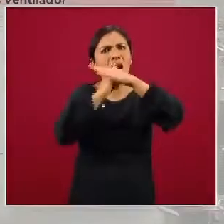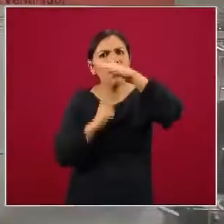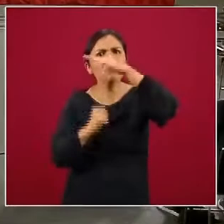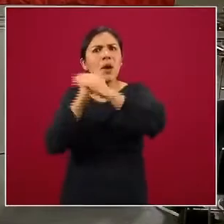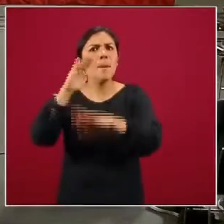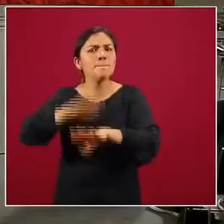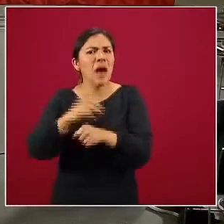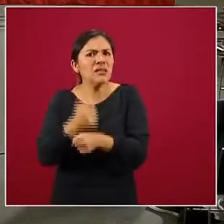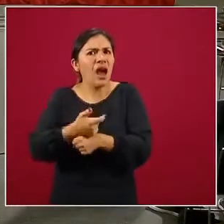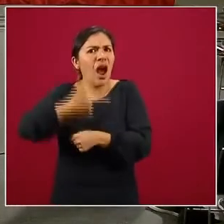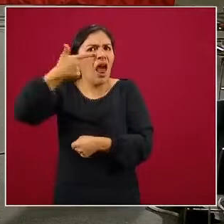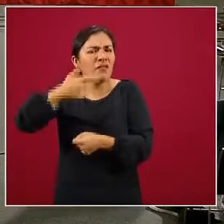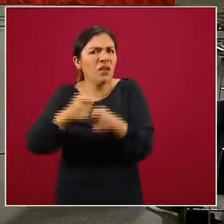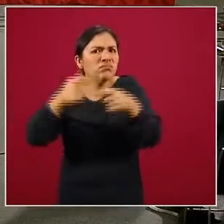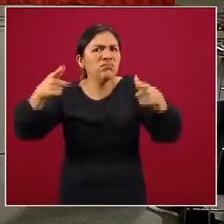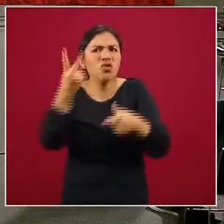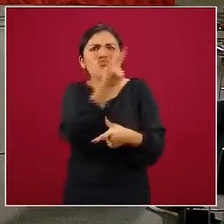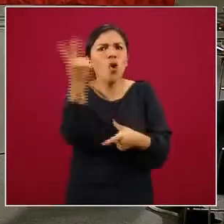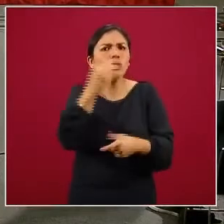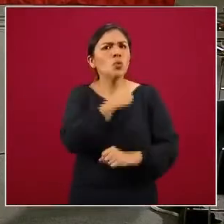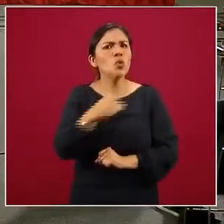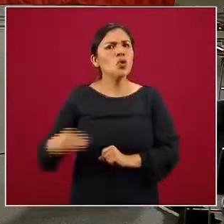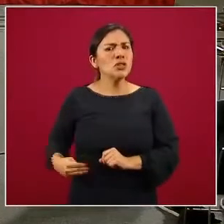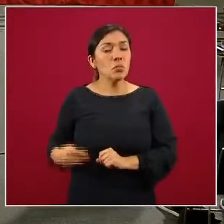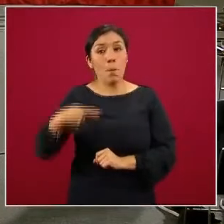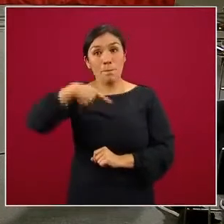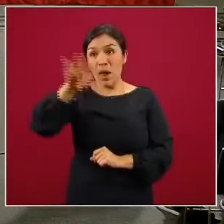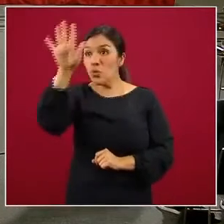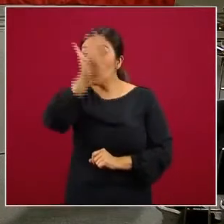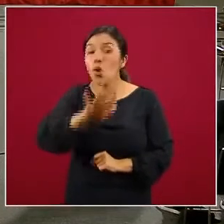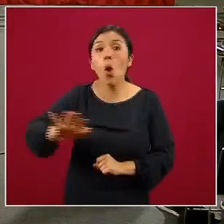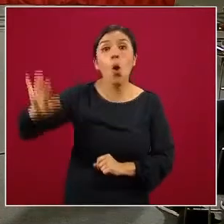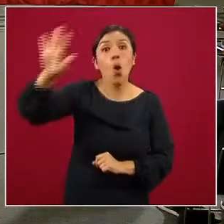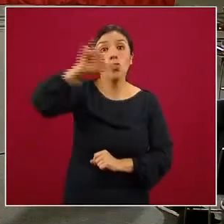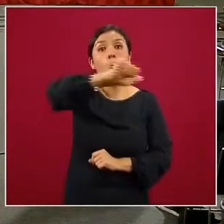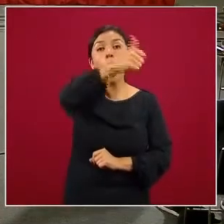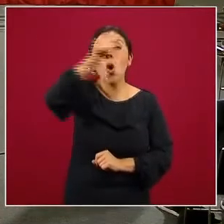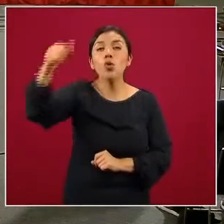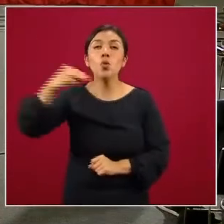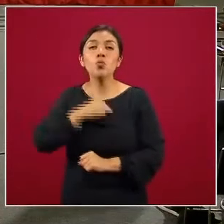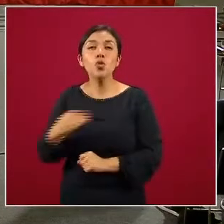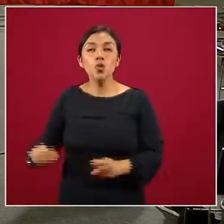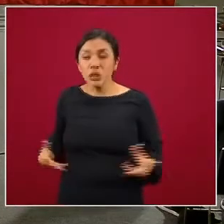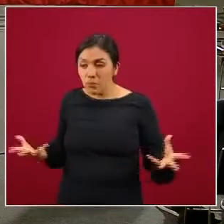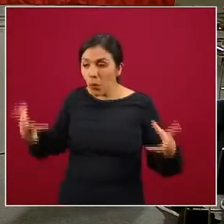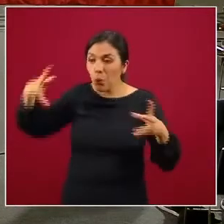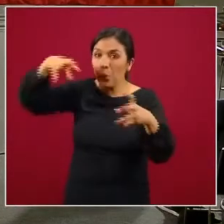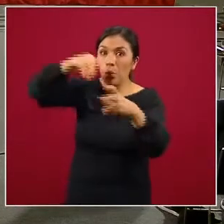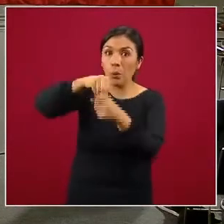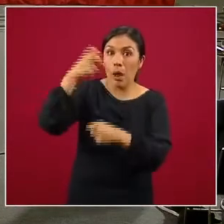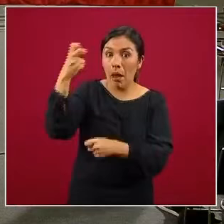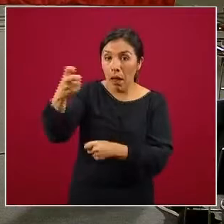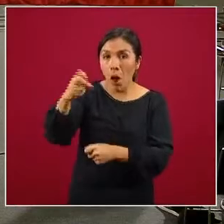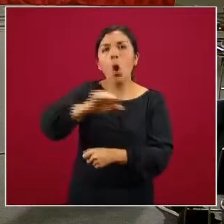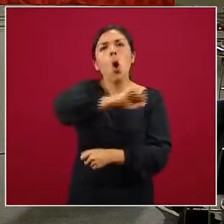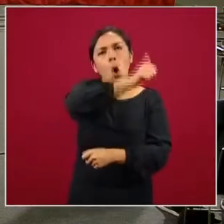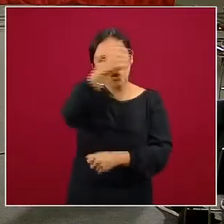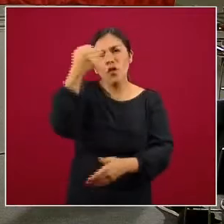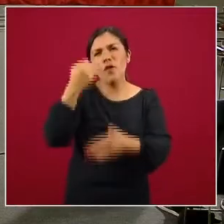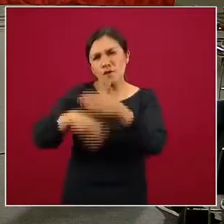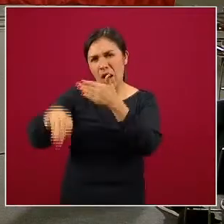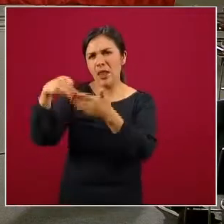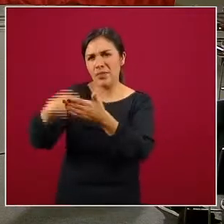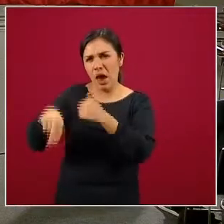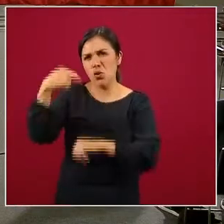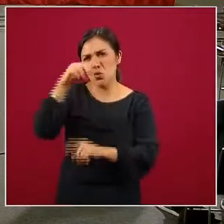municipios que son los más grandes. Pero el conjunto de la población de los otros municipios que están aquí, más los que no están